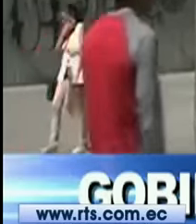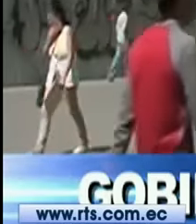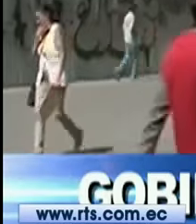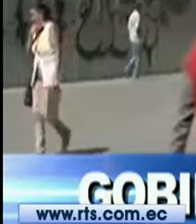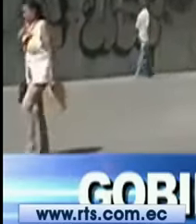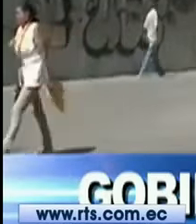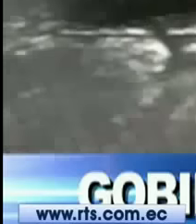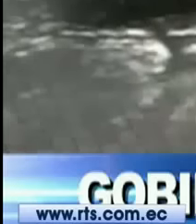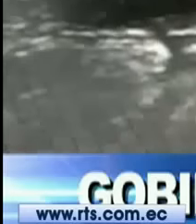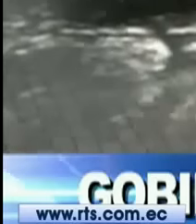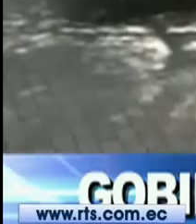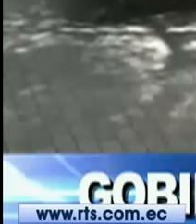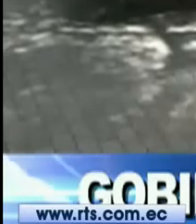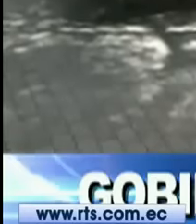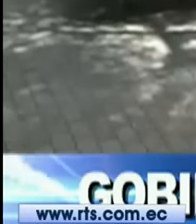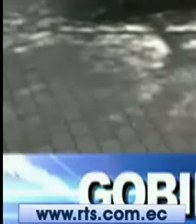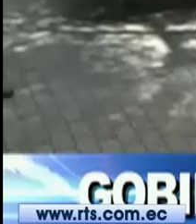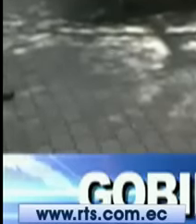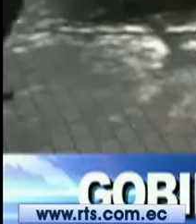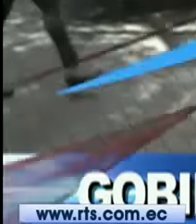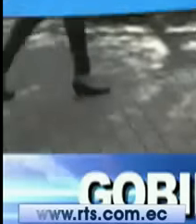emisión estelar.